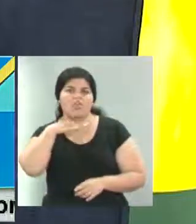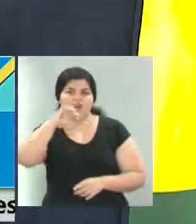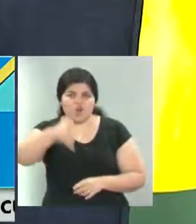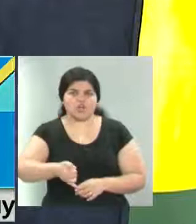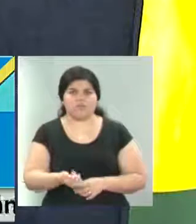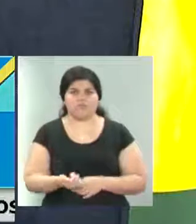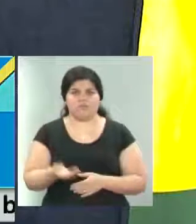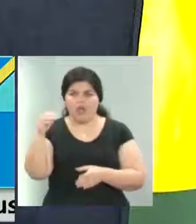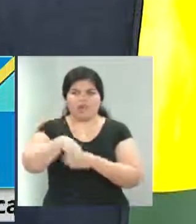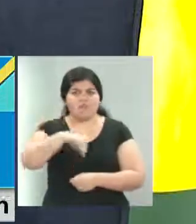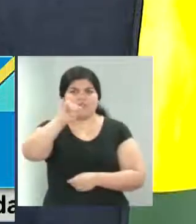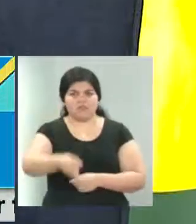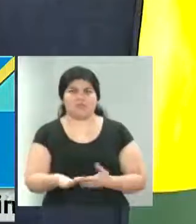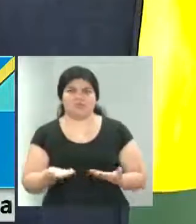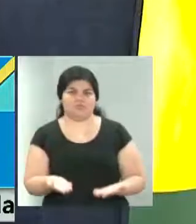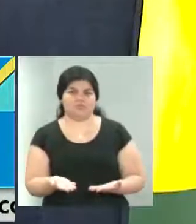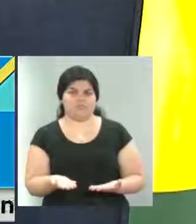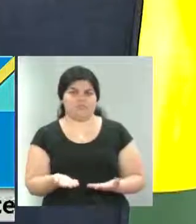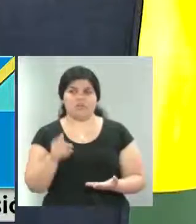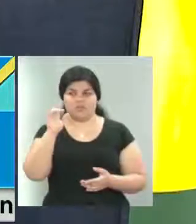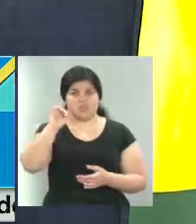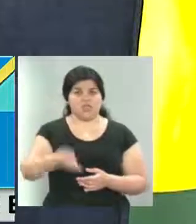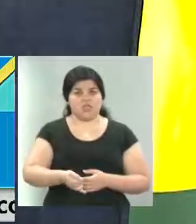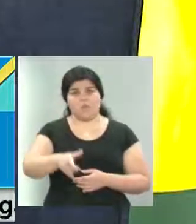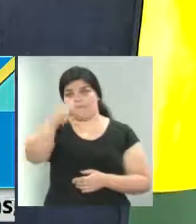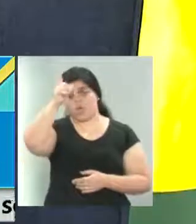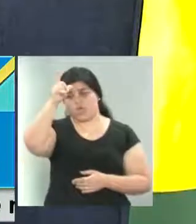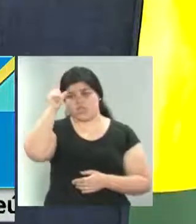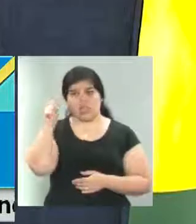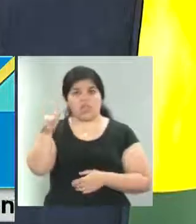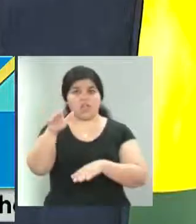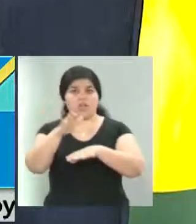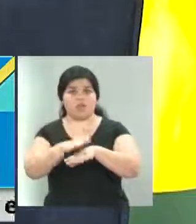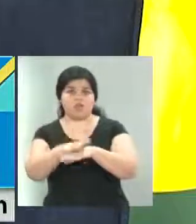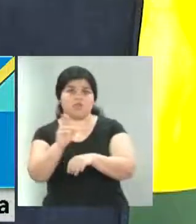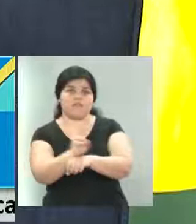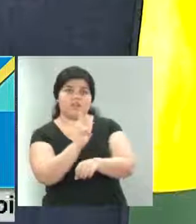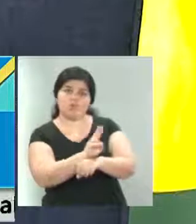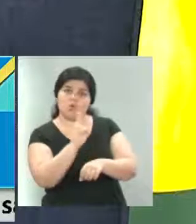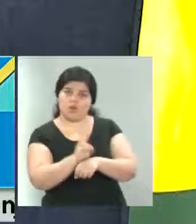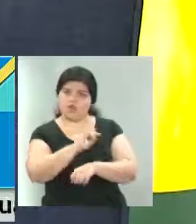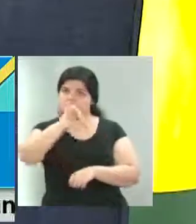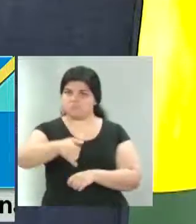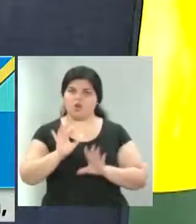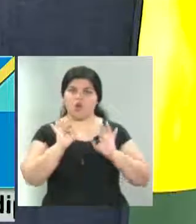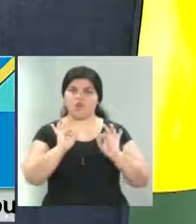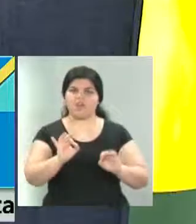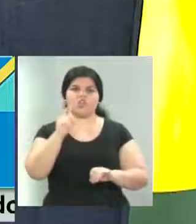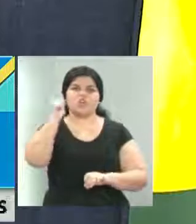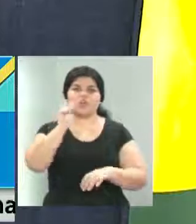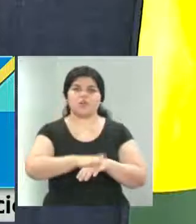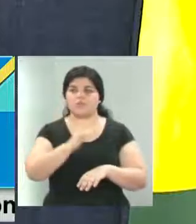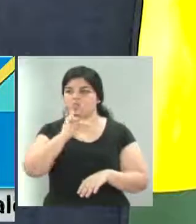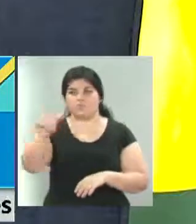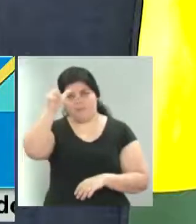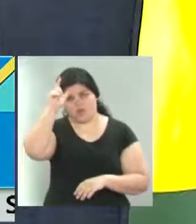está uh-huh. bien, que es culpa de la policía porque debe brindar la seguridad, ¿no? Responsable de la seguridad total. Ahora, muchas